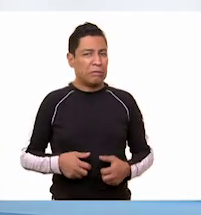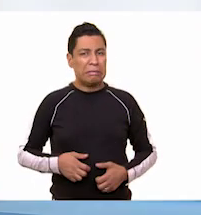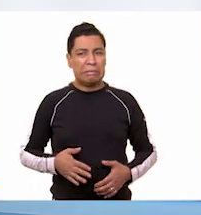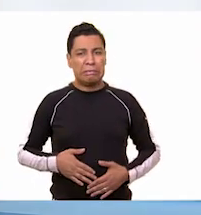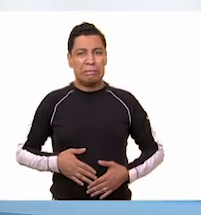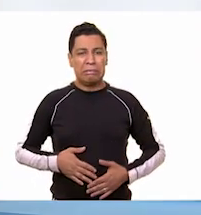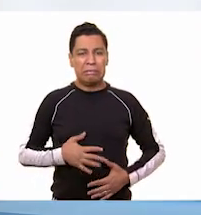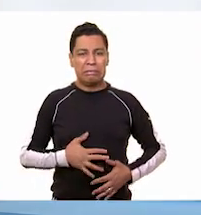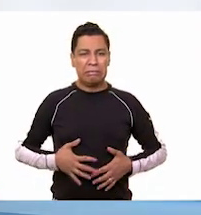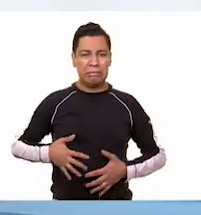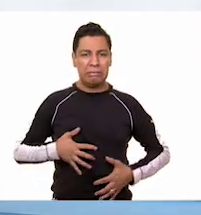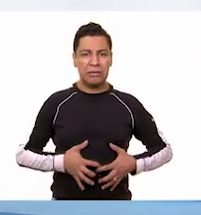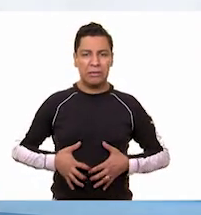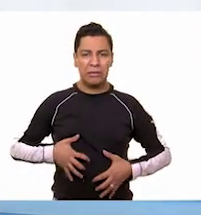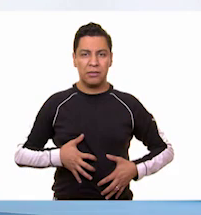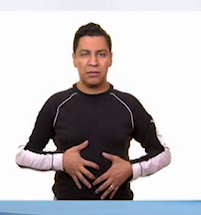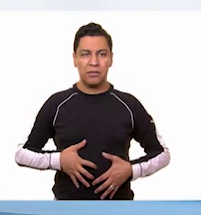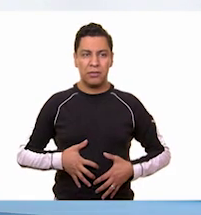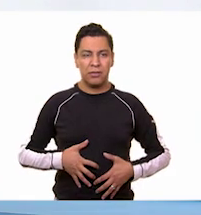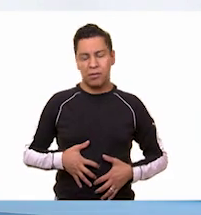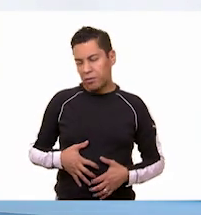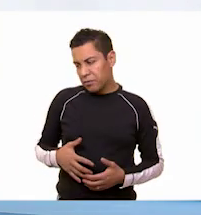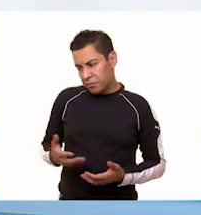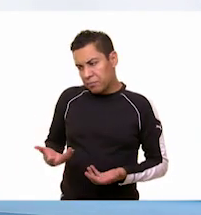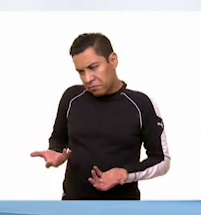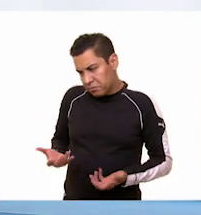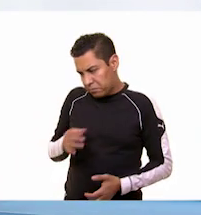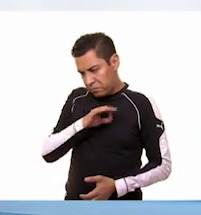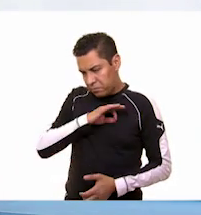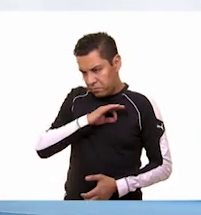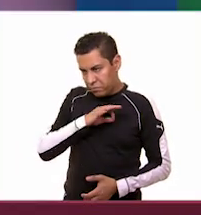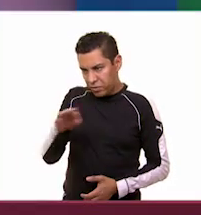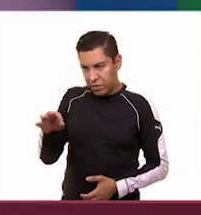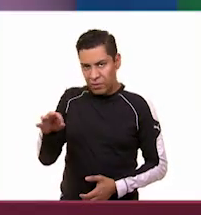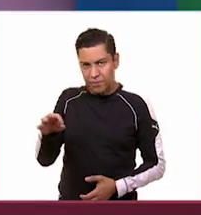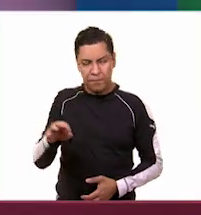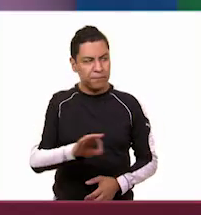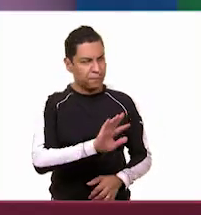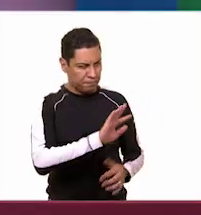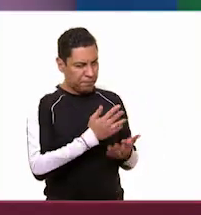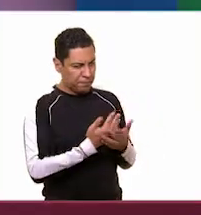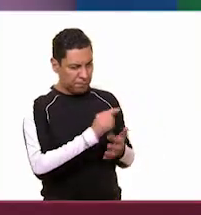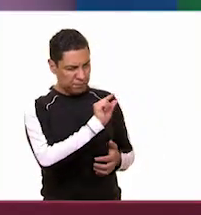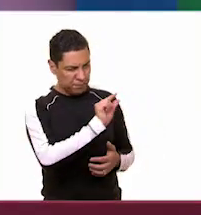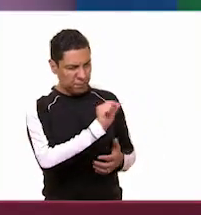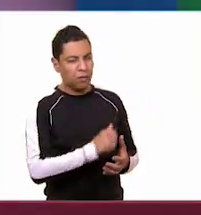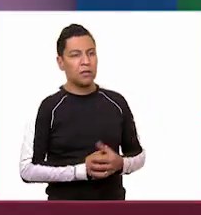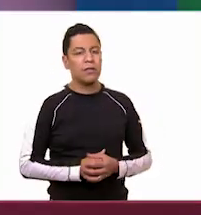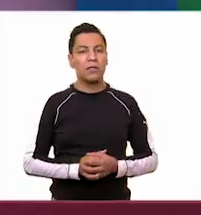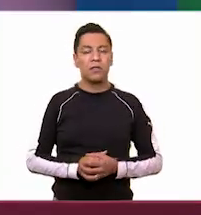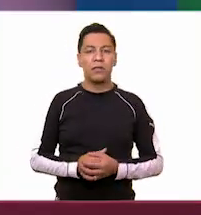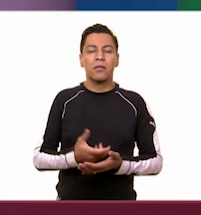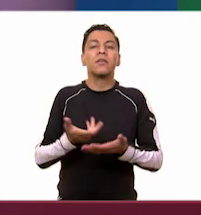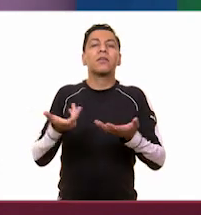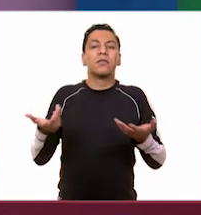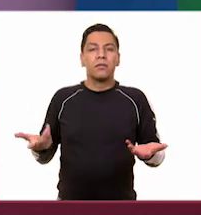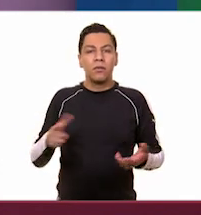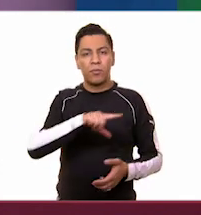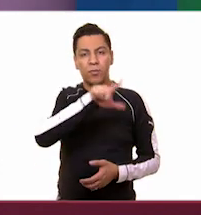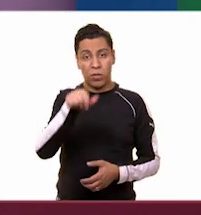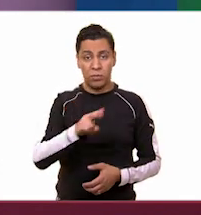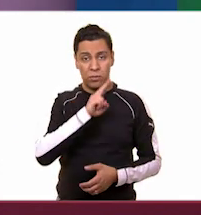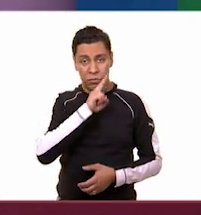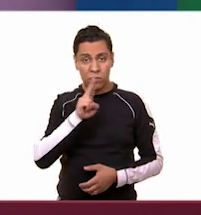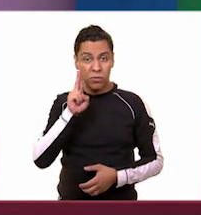Raulito. Sí. ¿Qué cosas se te ocurren? Pero sí, puede pasar. No, espere, maestro. A lo que voy es que entonces la